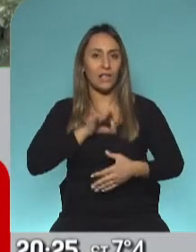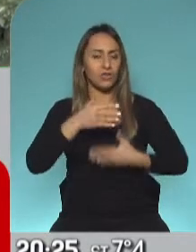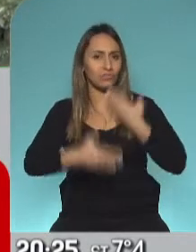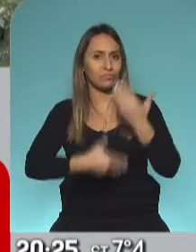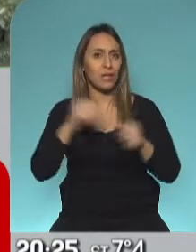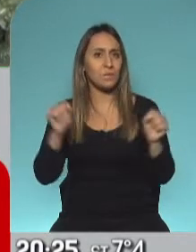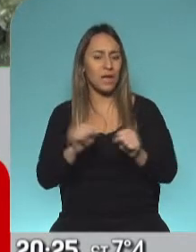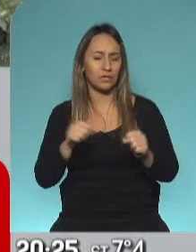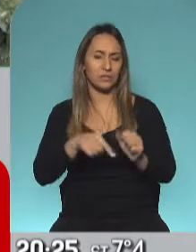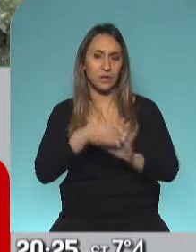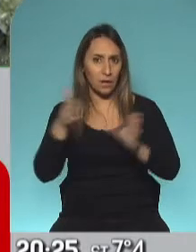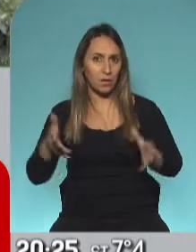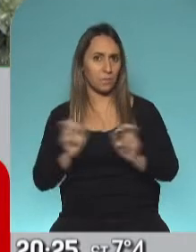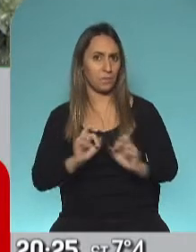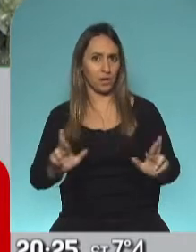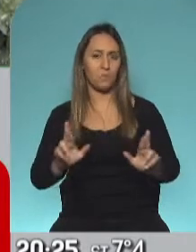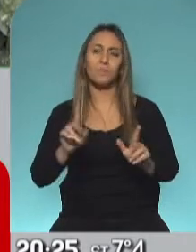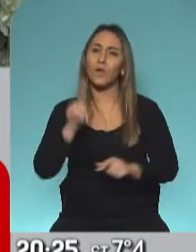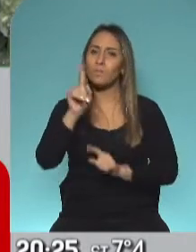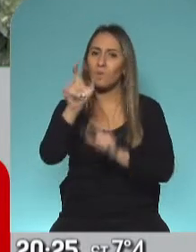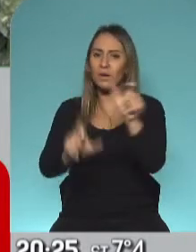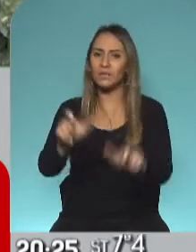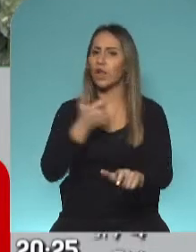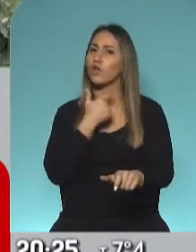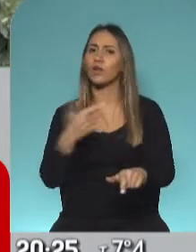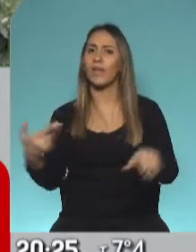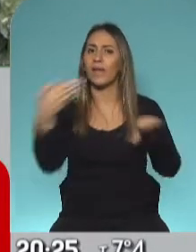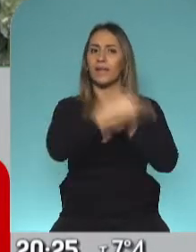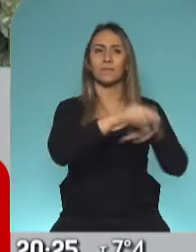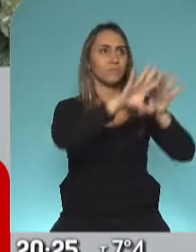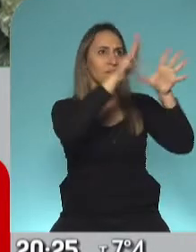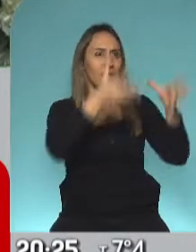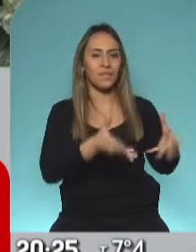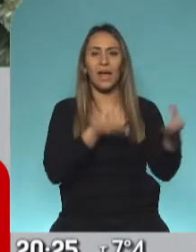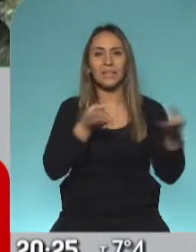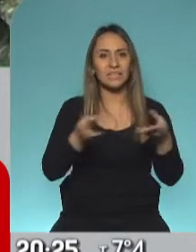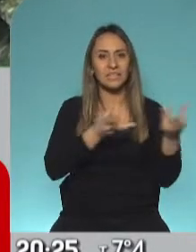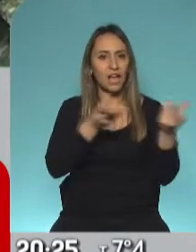respuesta encuentran de aquellos que no quieren ir a los centros de asistencia